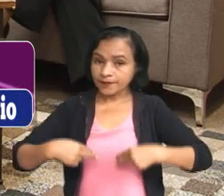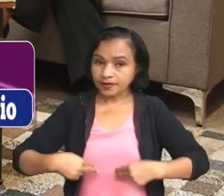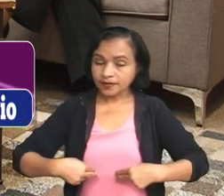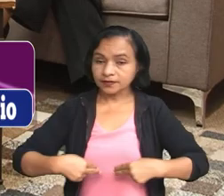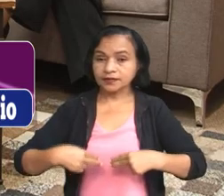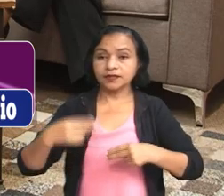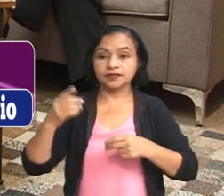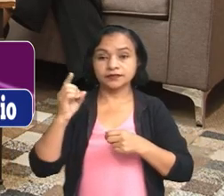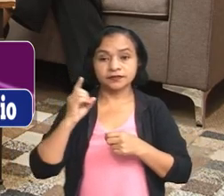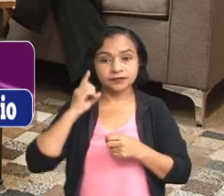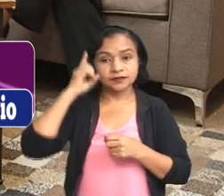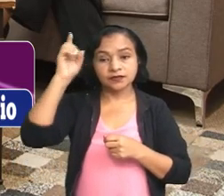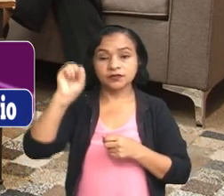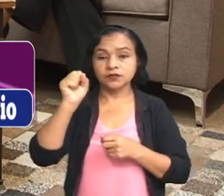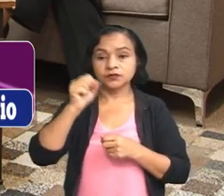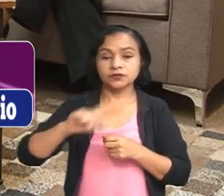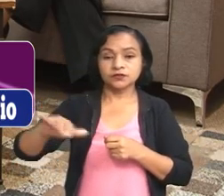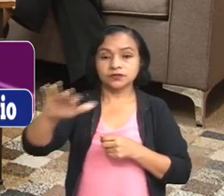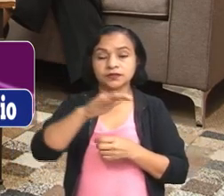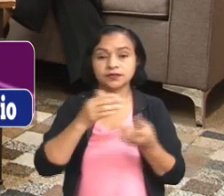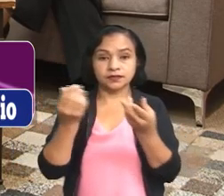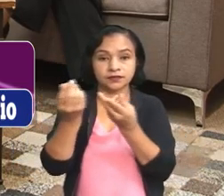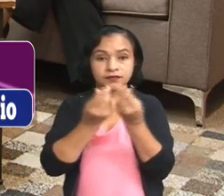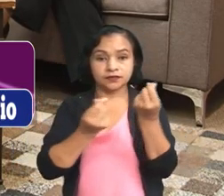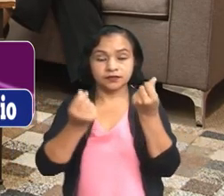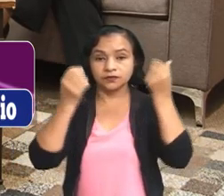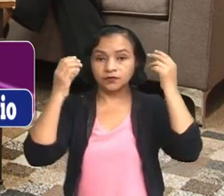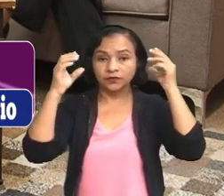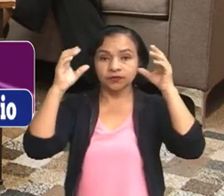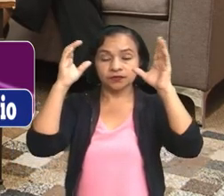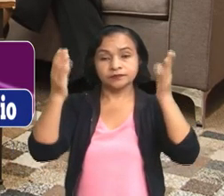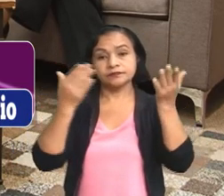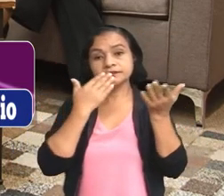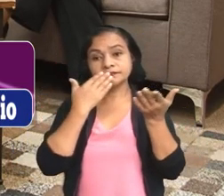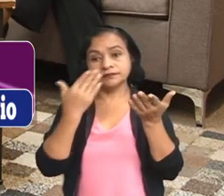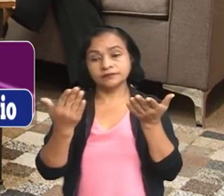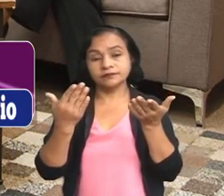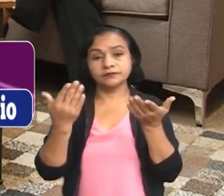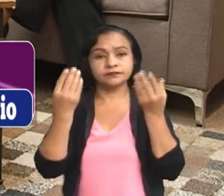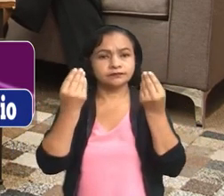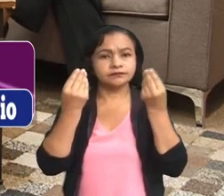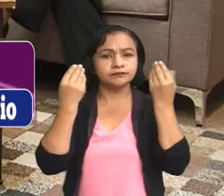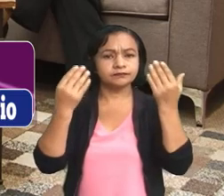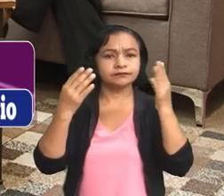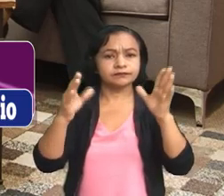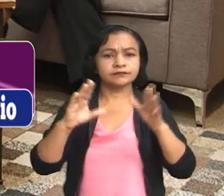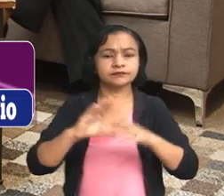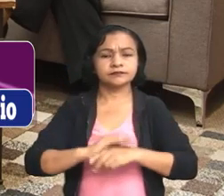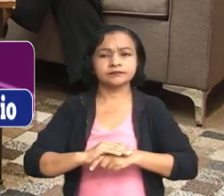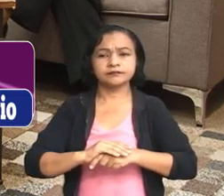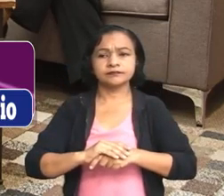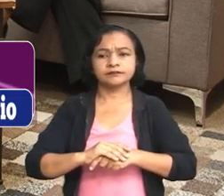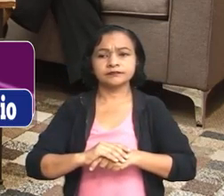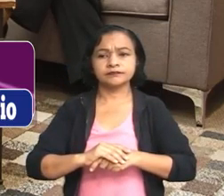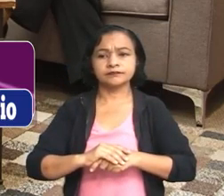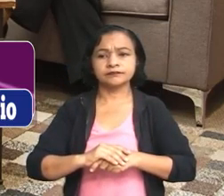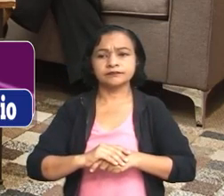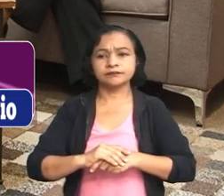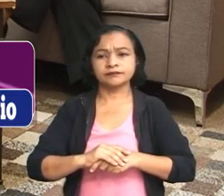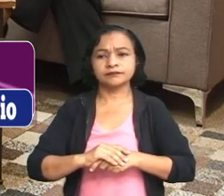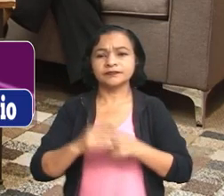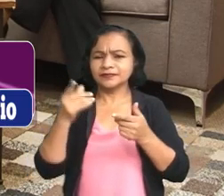desarrollo social, económico, cultural, bueno, un sinnúmero de cosas que... Un sinnúmero de restitución. Me